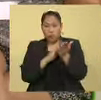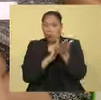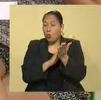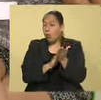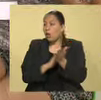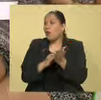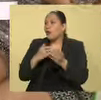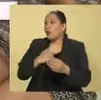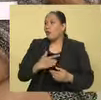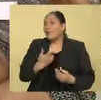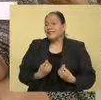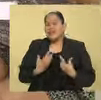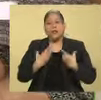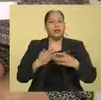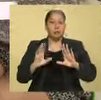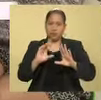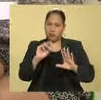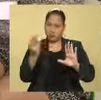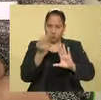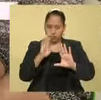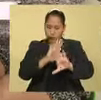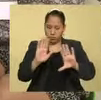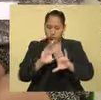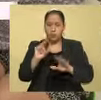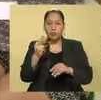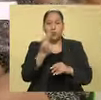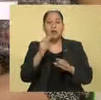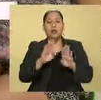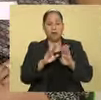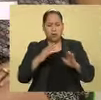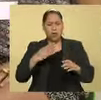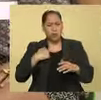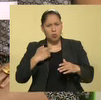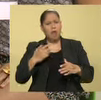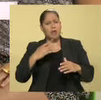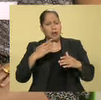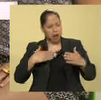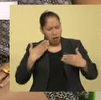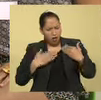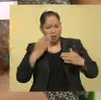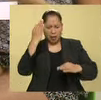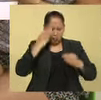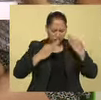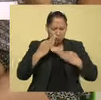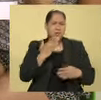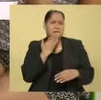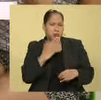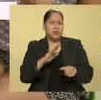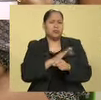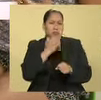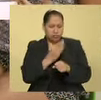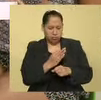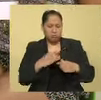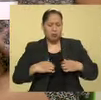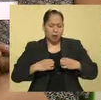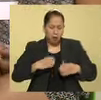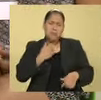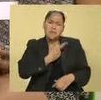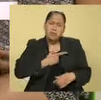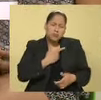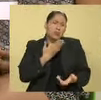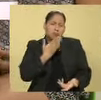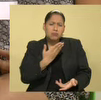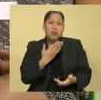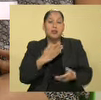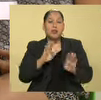estado de alegría, el triunfo. O en un estado de alegría, te arregles y te vistes bien porque te bien, gusta. ¿No? Ajá, y por una